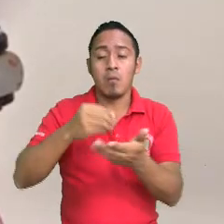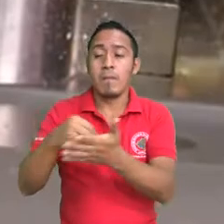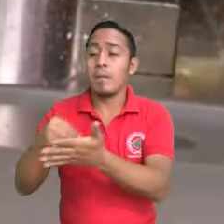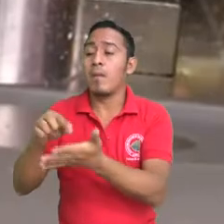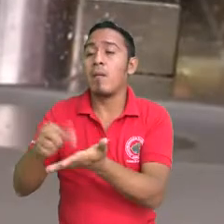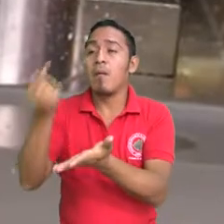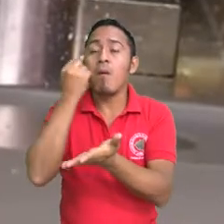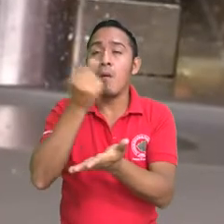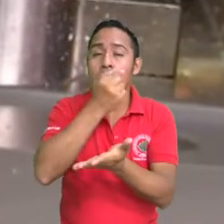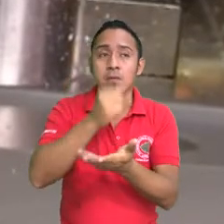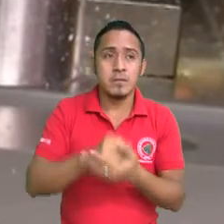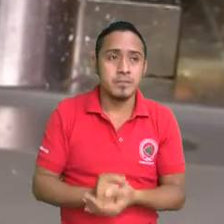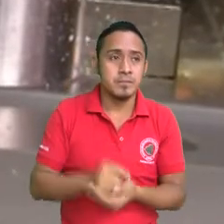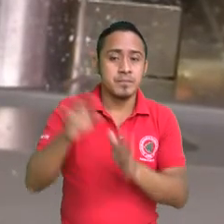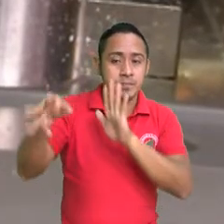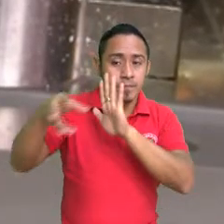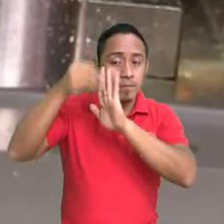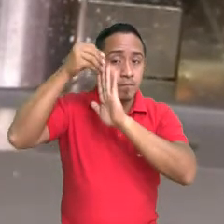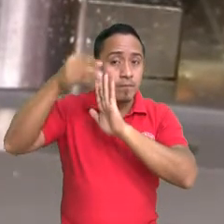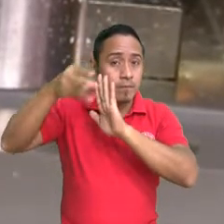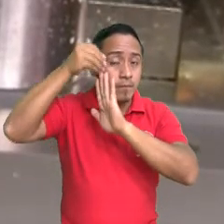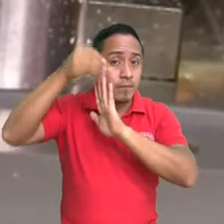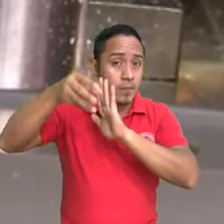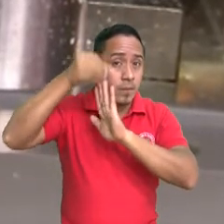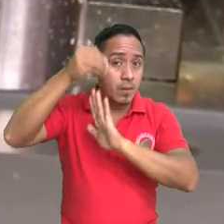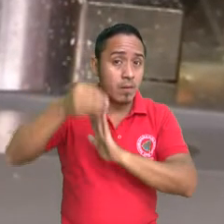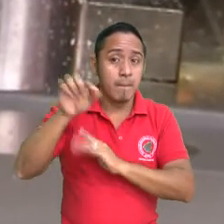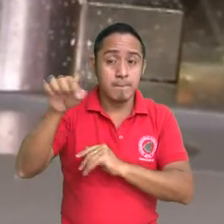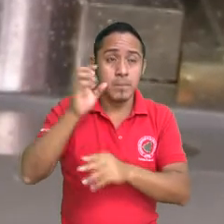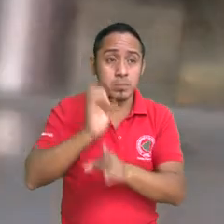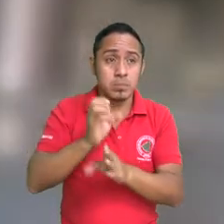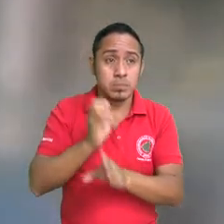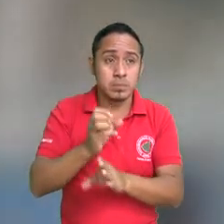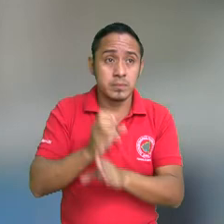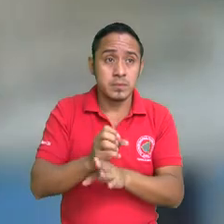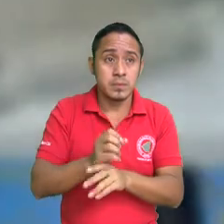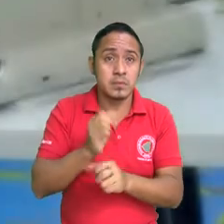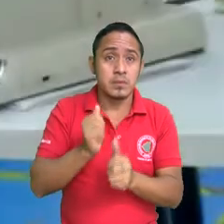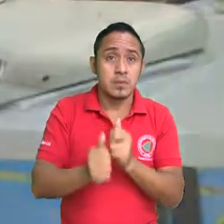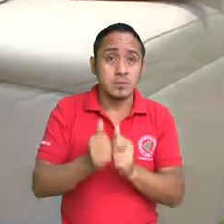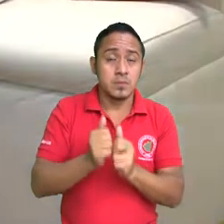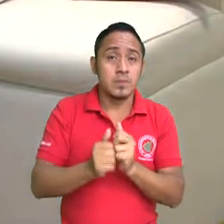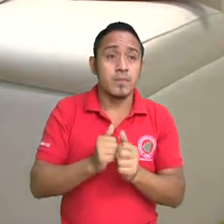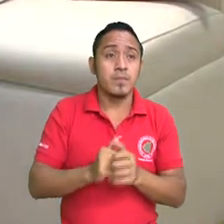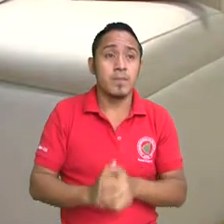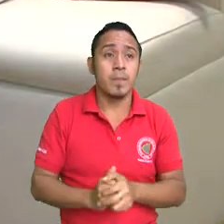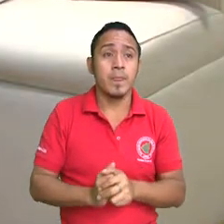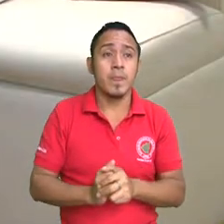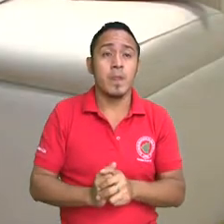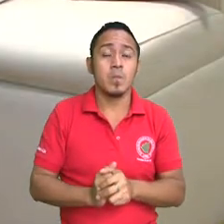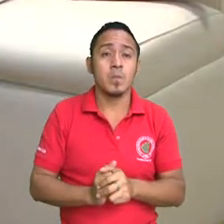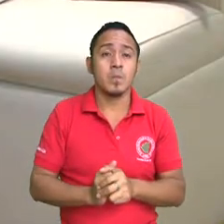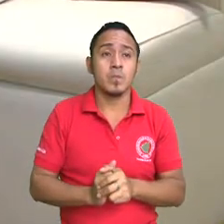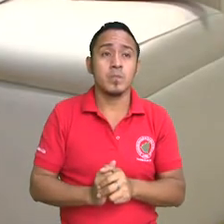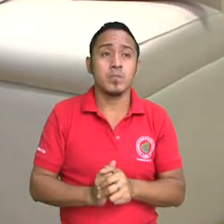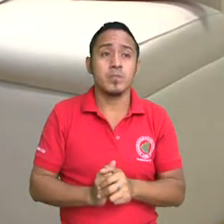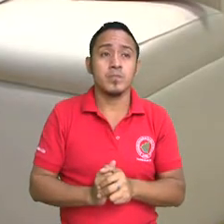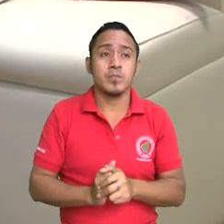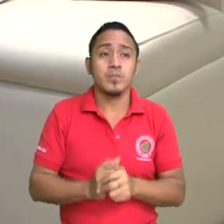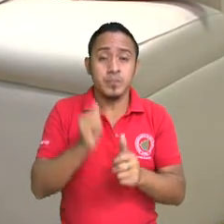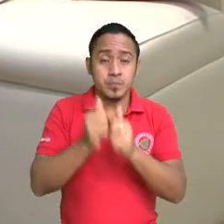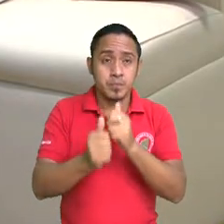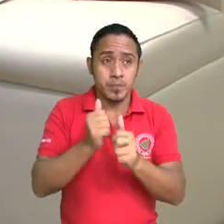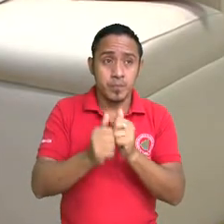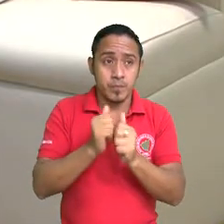las continuas infecciones oculares pueden llevar a uso de lentes también? ¿Pueden